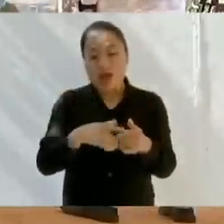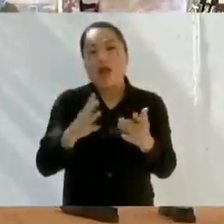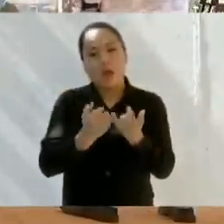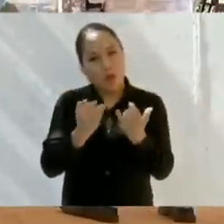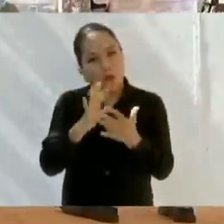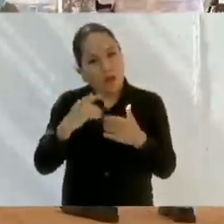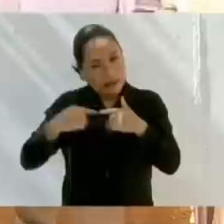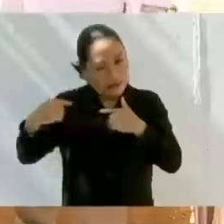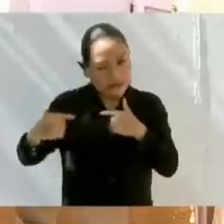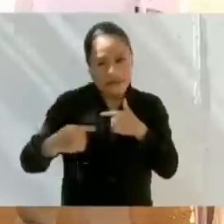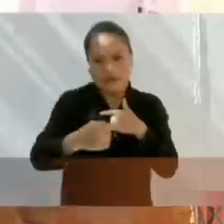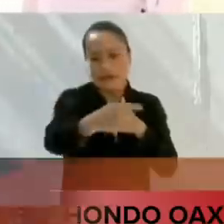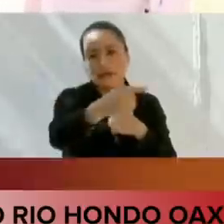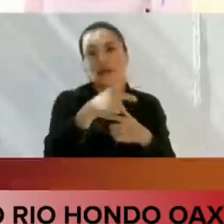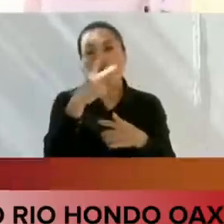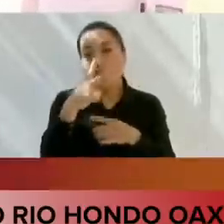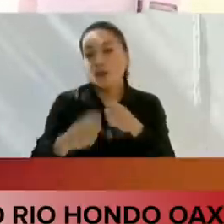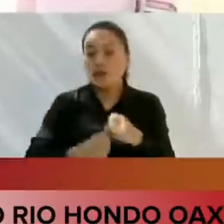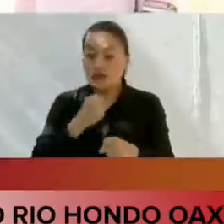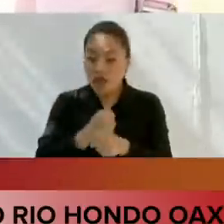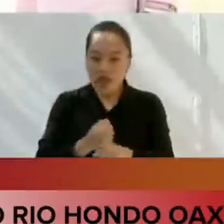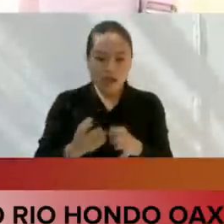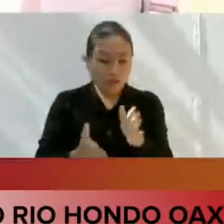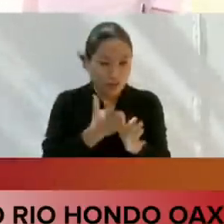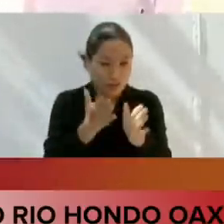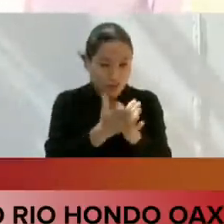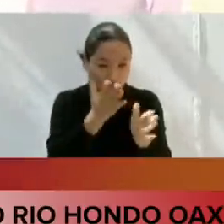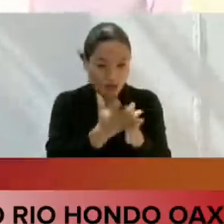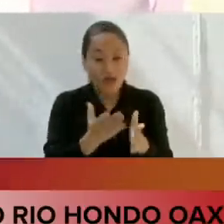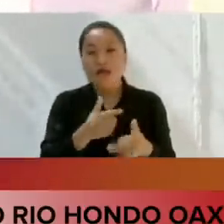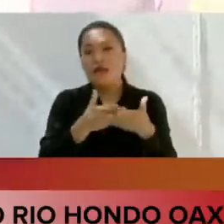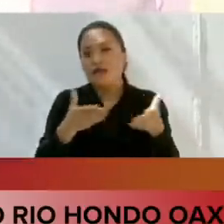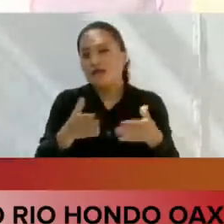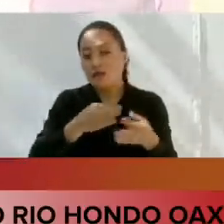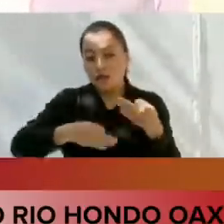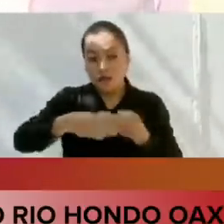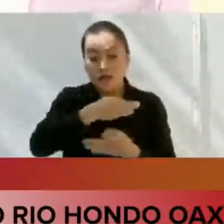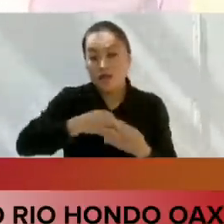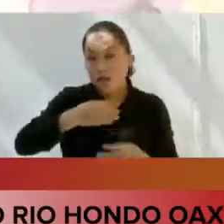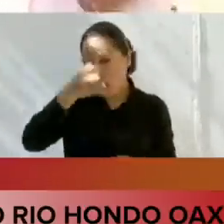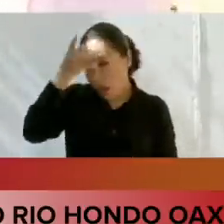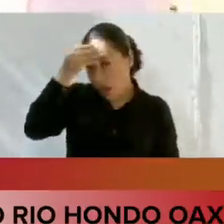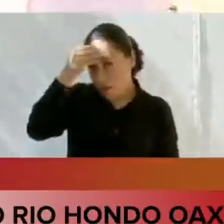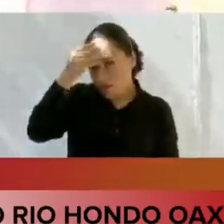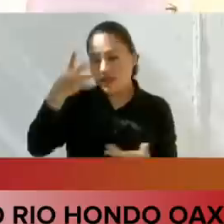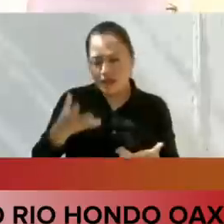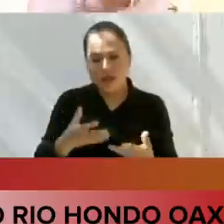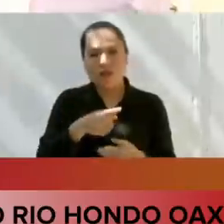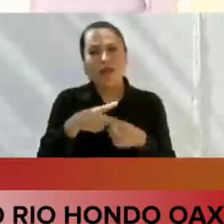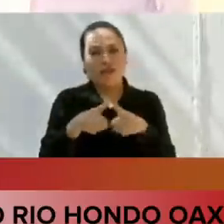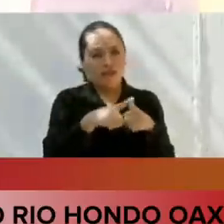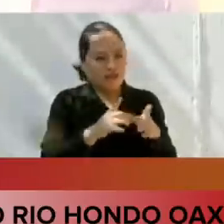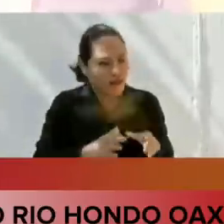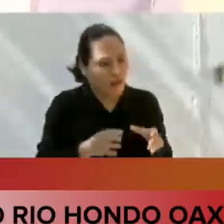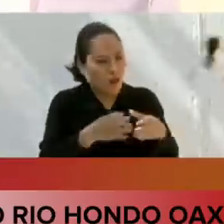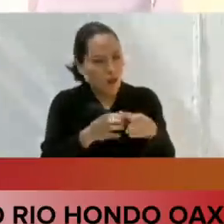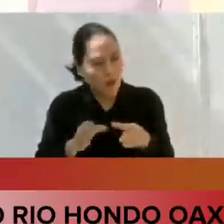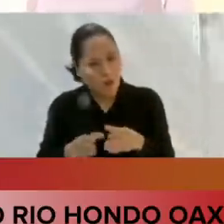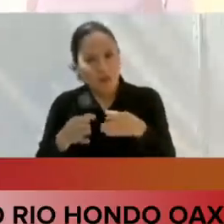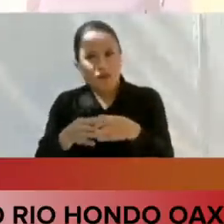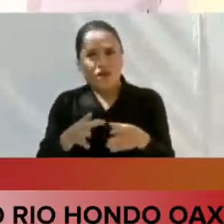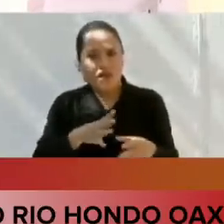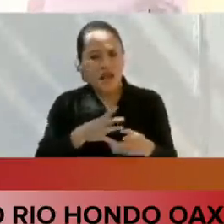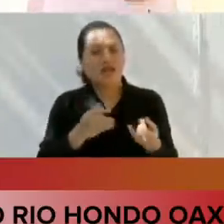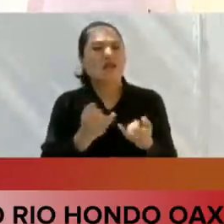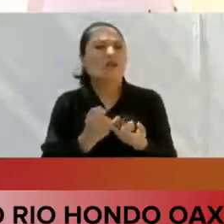2 años. En estos 2 años hemos aprendido nosotros de las comunidades y hemos tratado de transmitir algo a